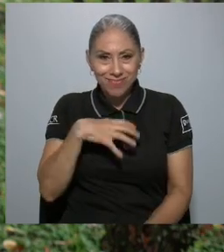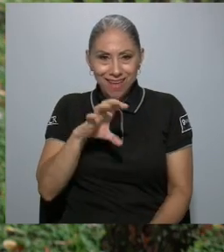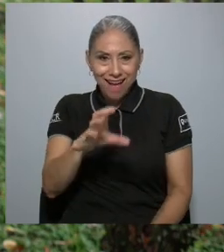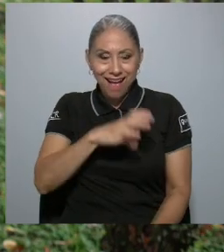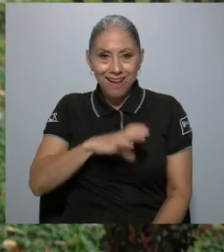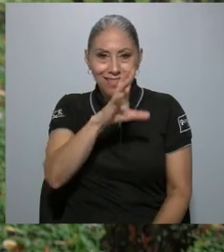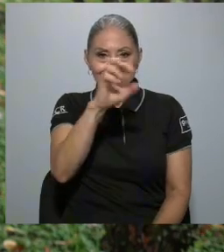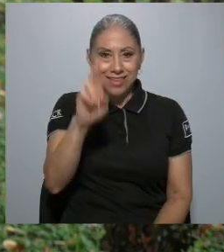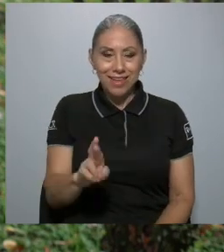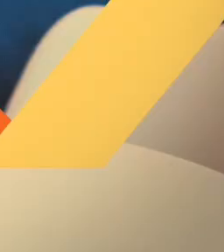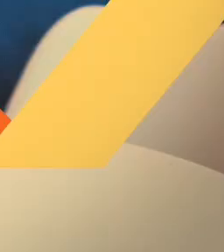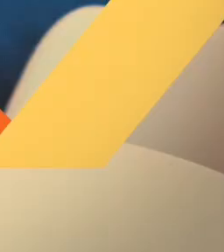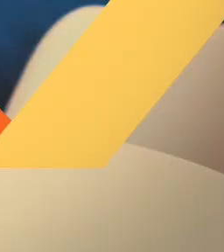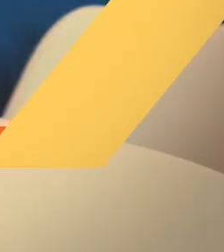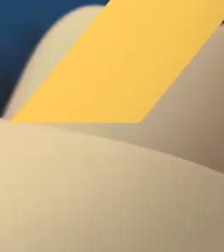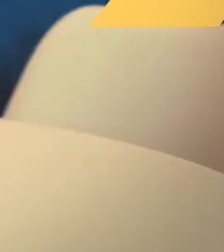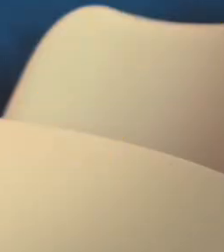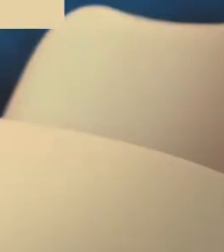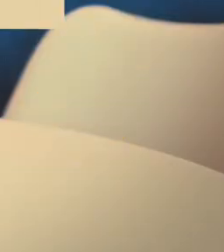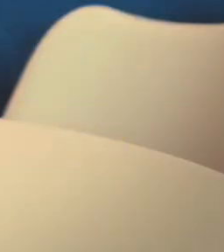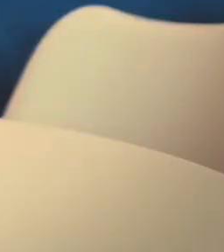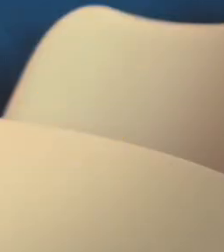económica, a la tica.